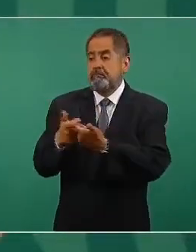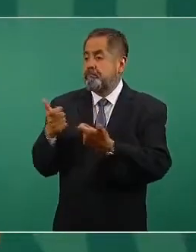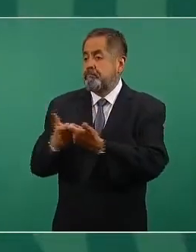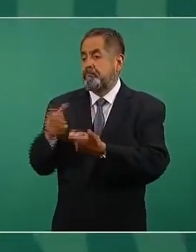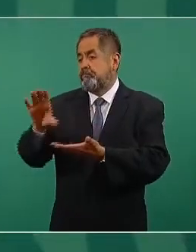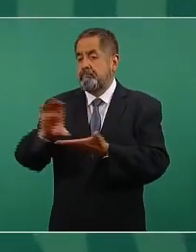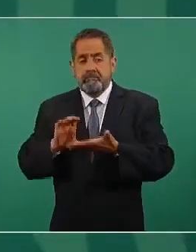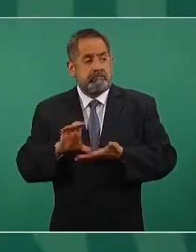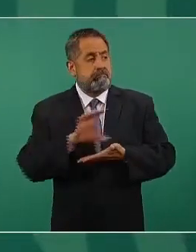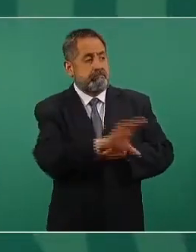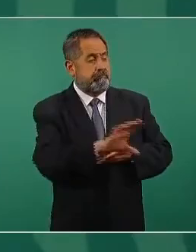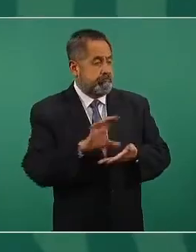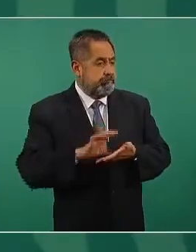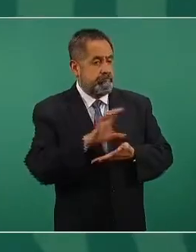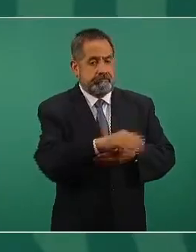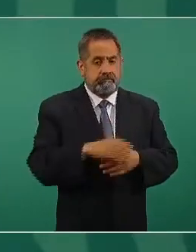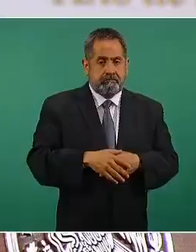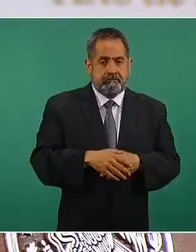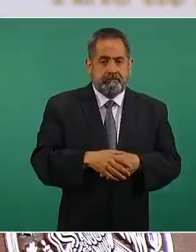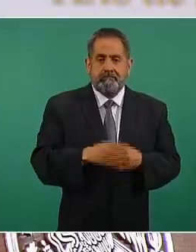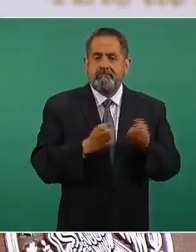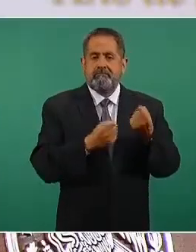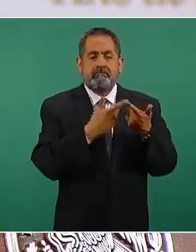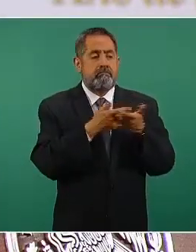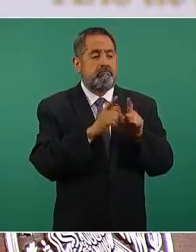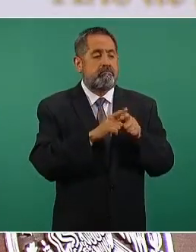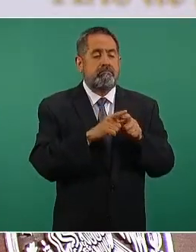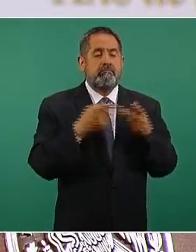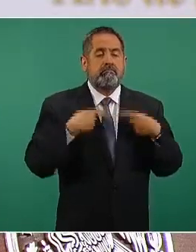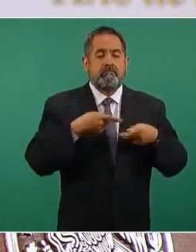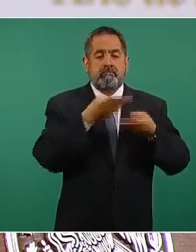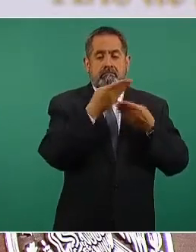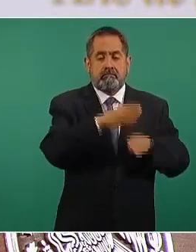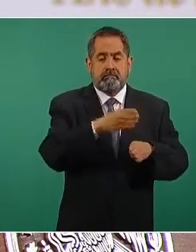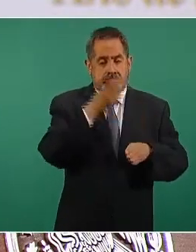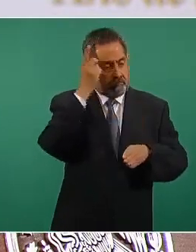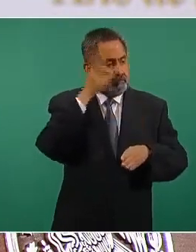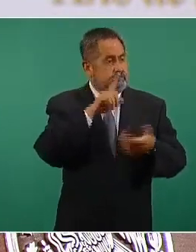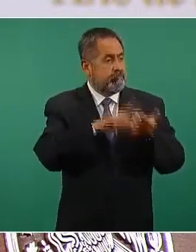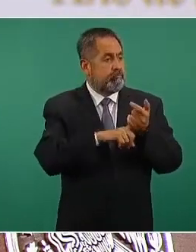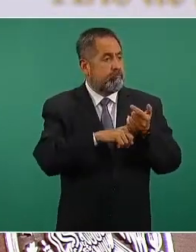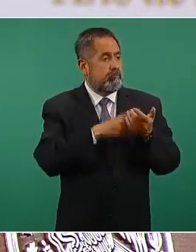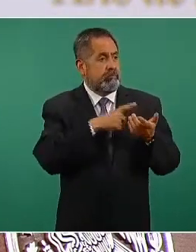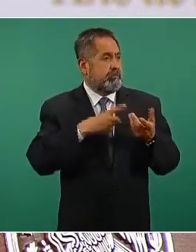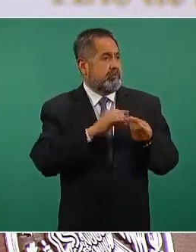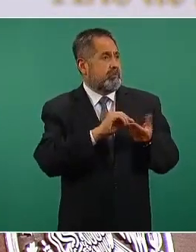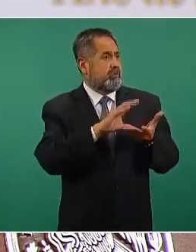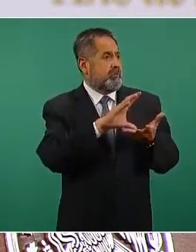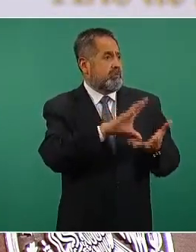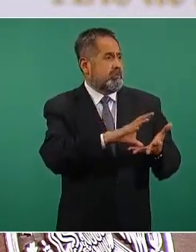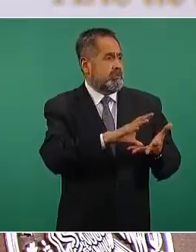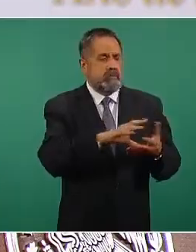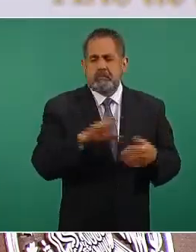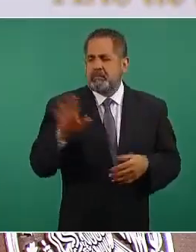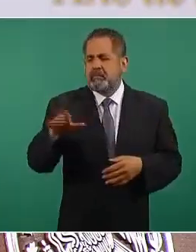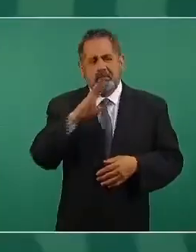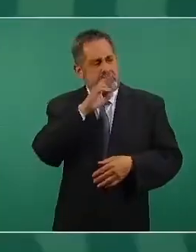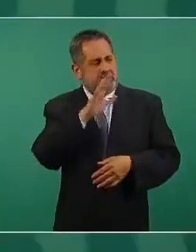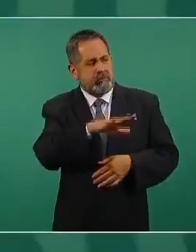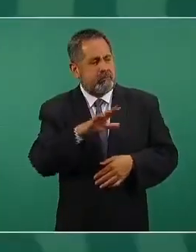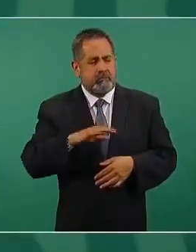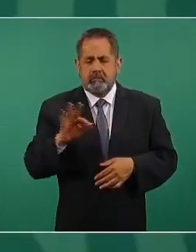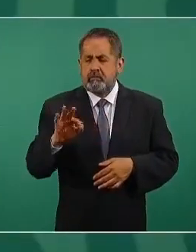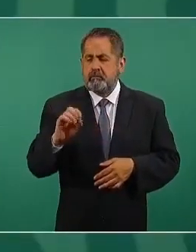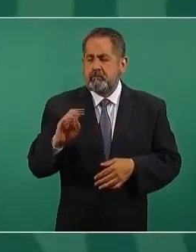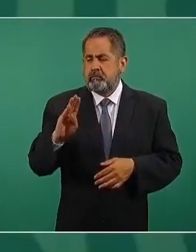de unos cuantos banqueros y unos cuantos empresarios con el FOAPROA.